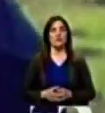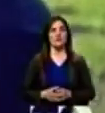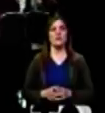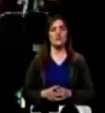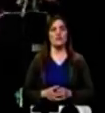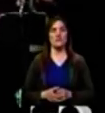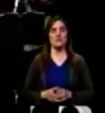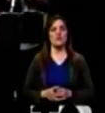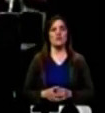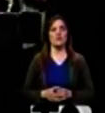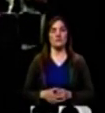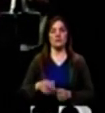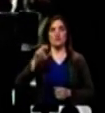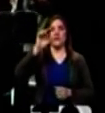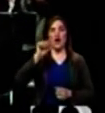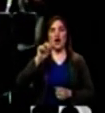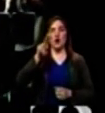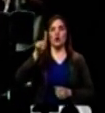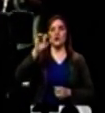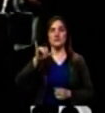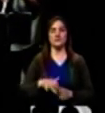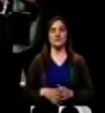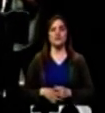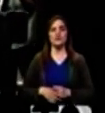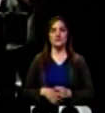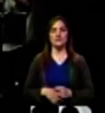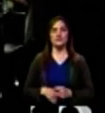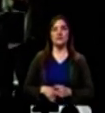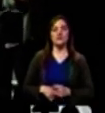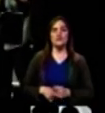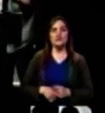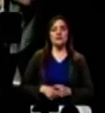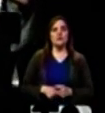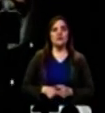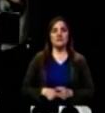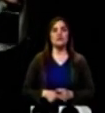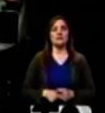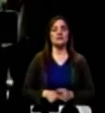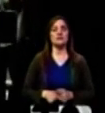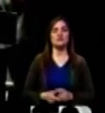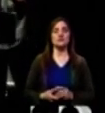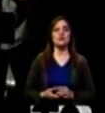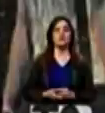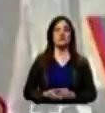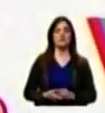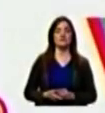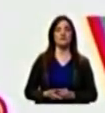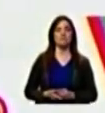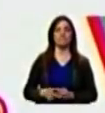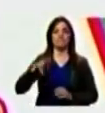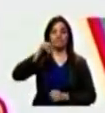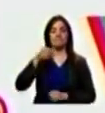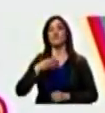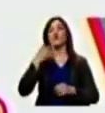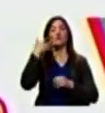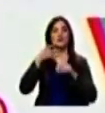entiende, y Audi. A veces en mi cuarto estando solo quisiera acabar con todo. El martes 6